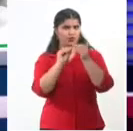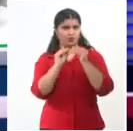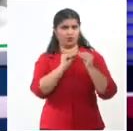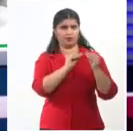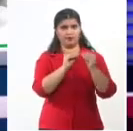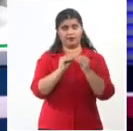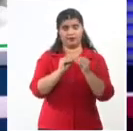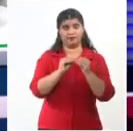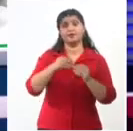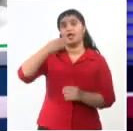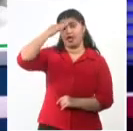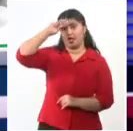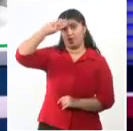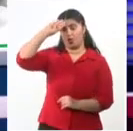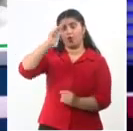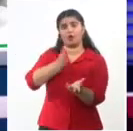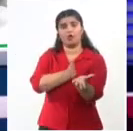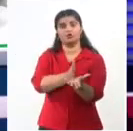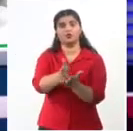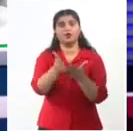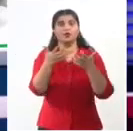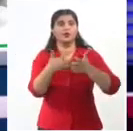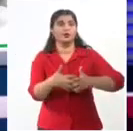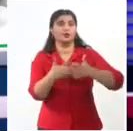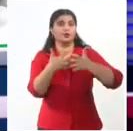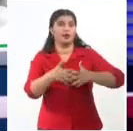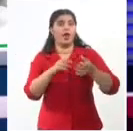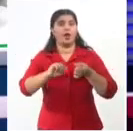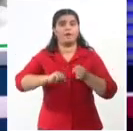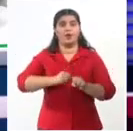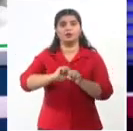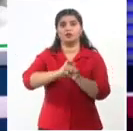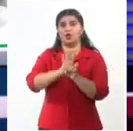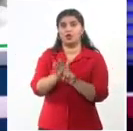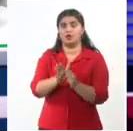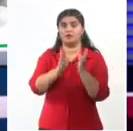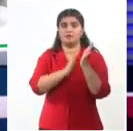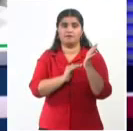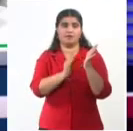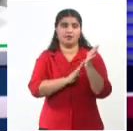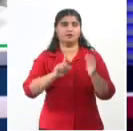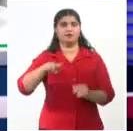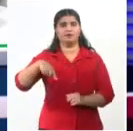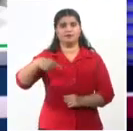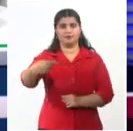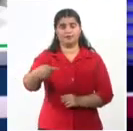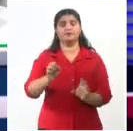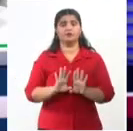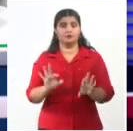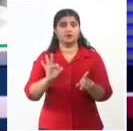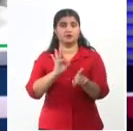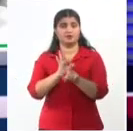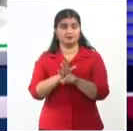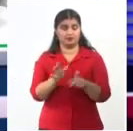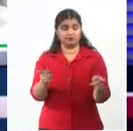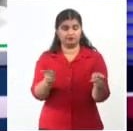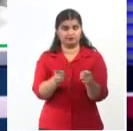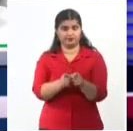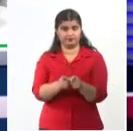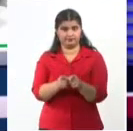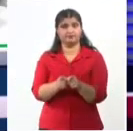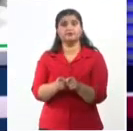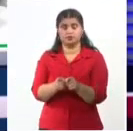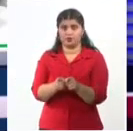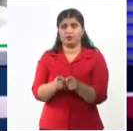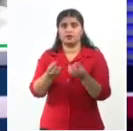esperanza para el control de la epidemia en los meses venideros. Así entramos en este resumen de